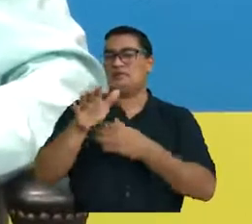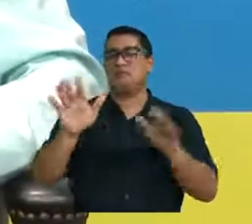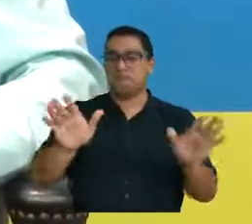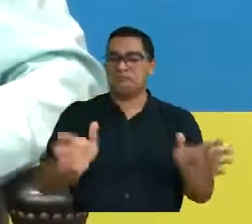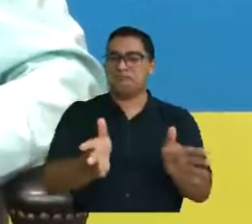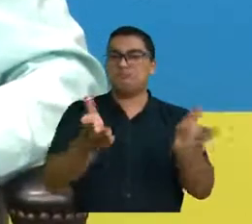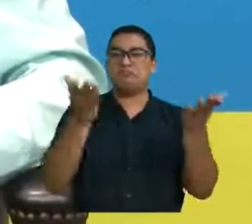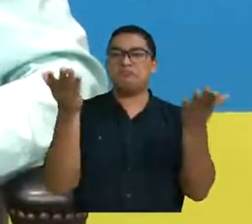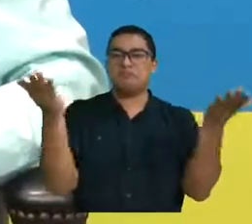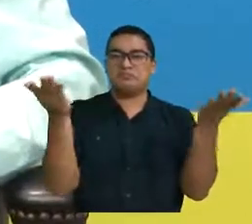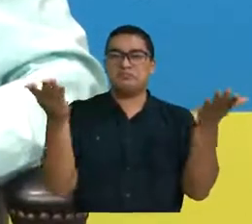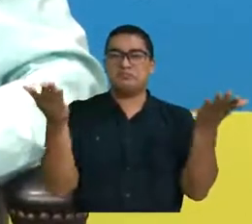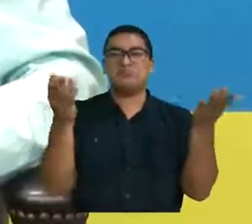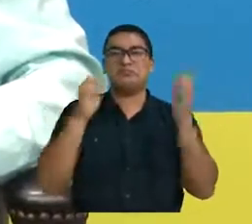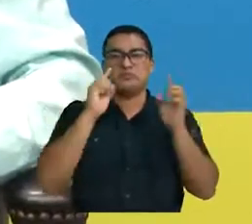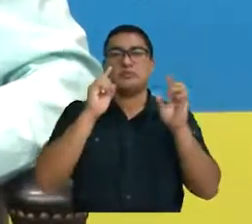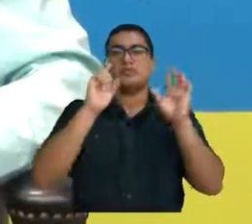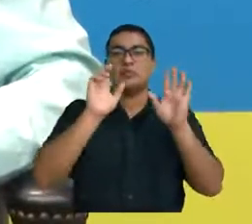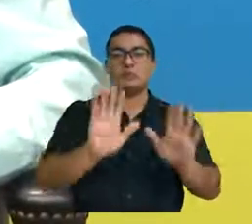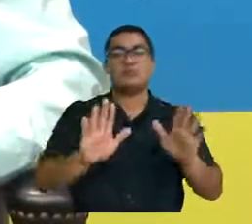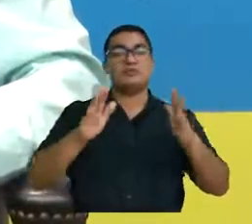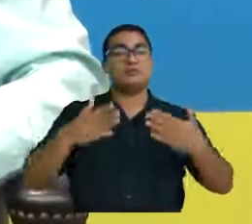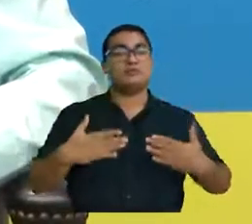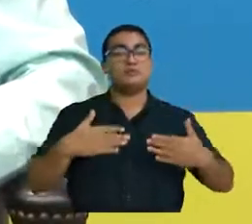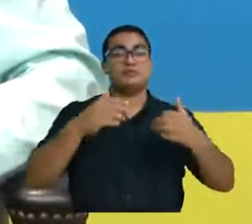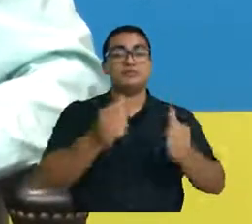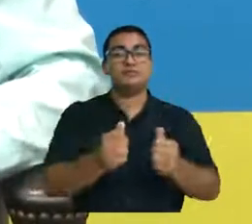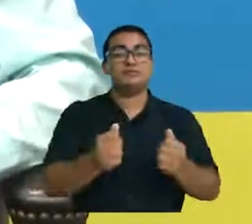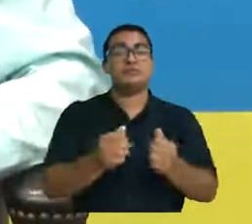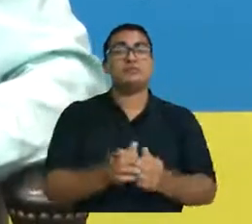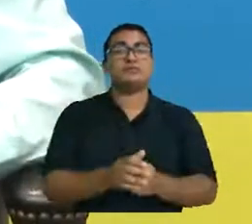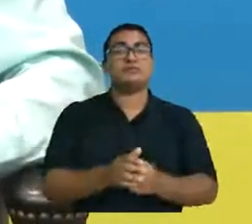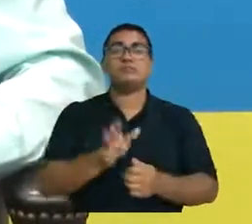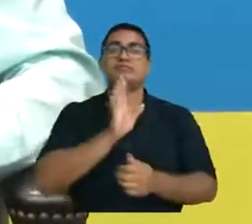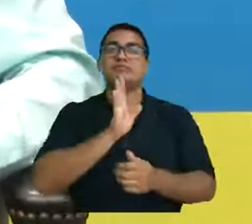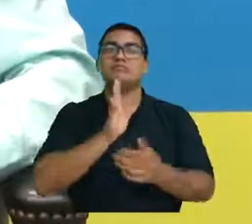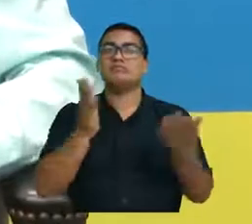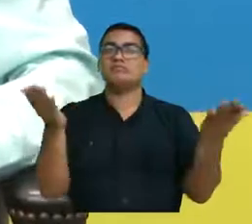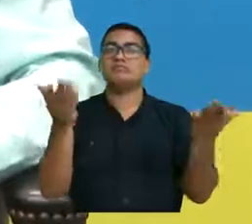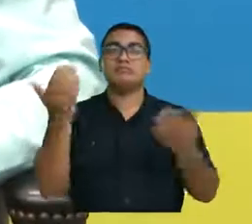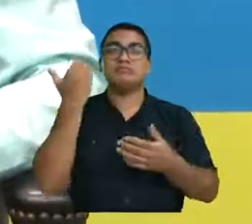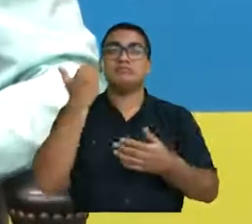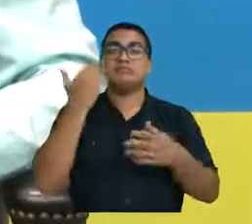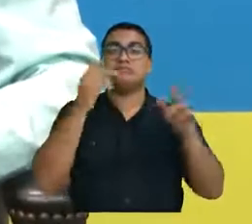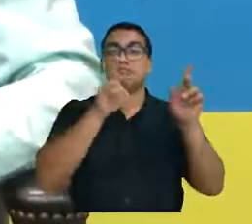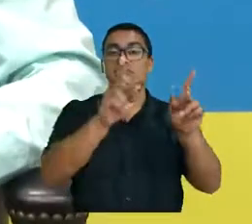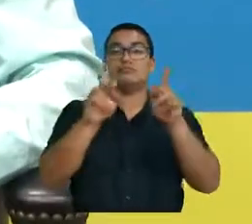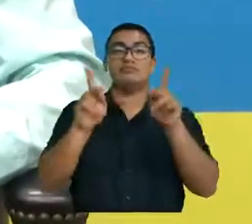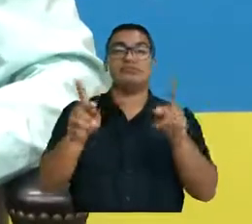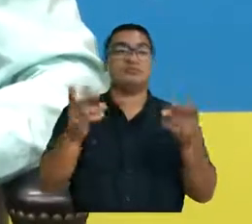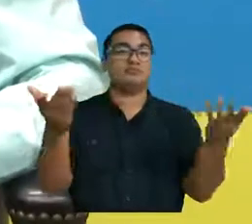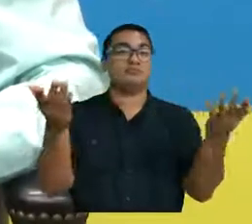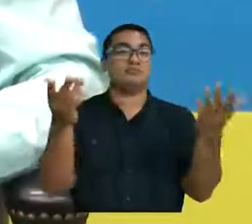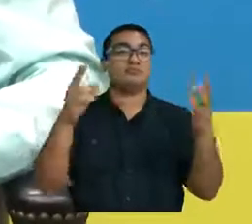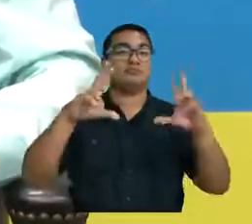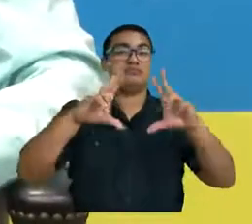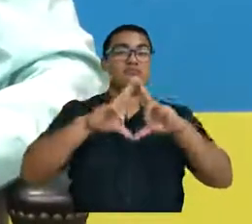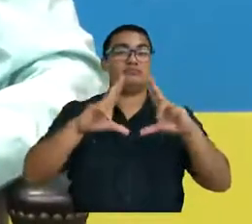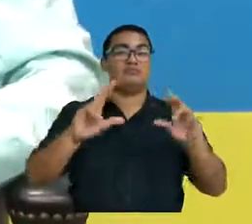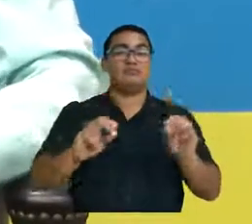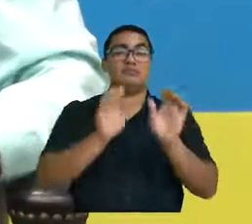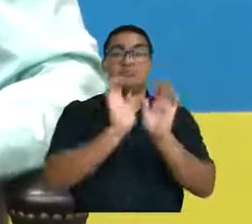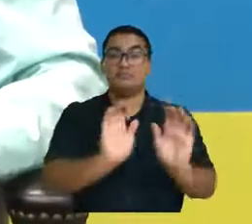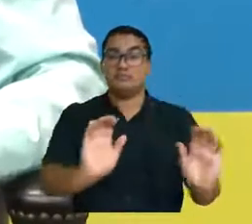promoviendo la prevención en la salud. También hablando de las enfermedades que afectan a la población nicaragüense, tanto a nuestros